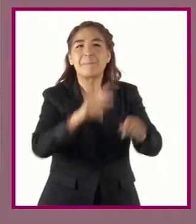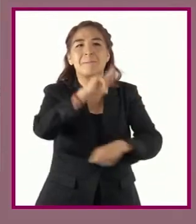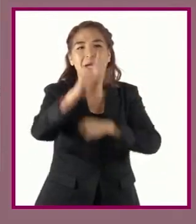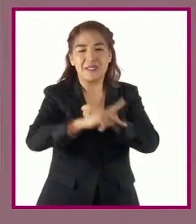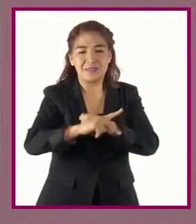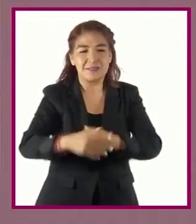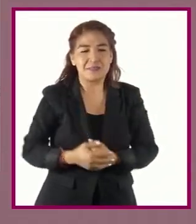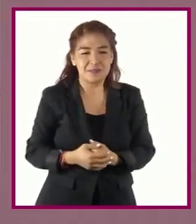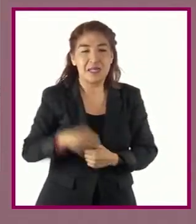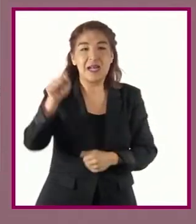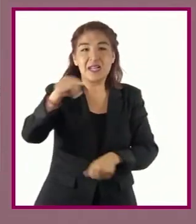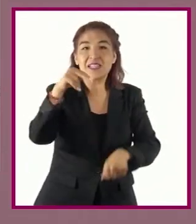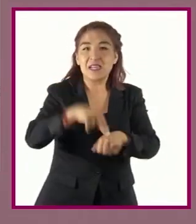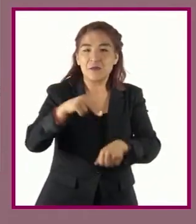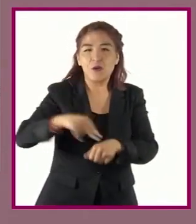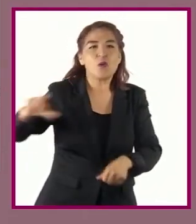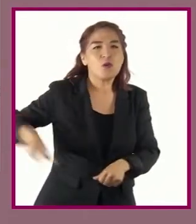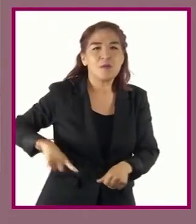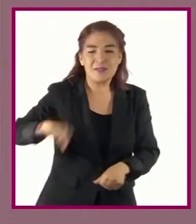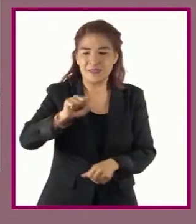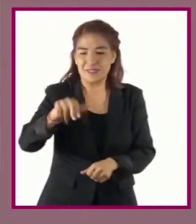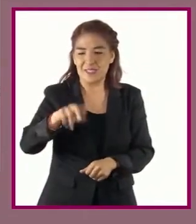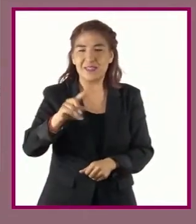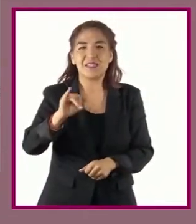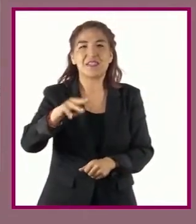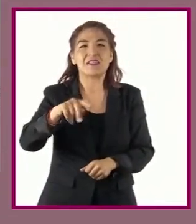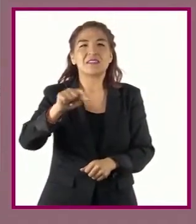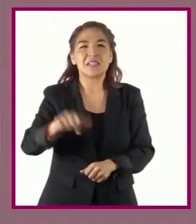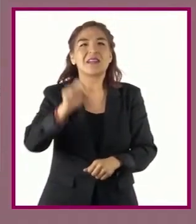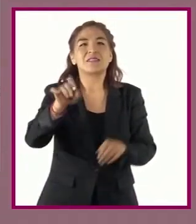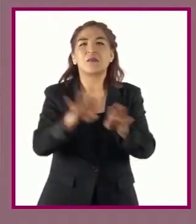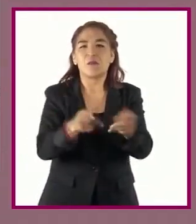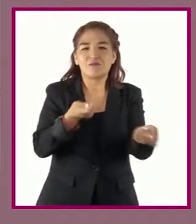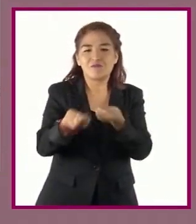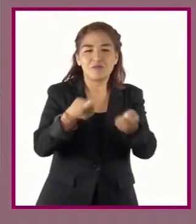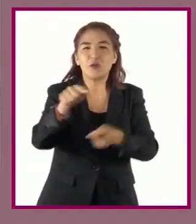Nicaragua, el gobierno sandinista había logrado monopolizar los cargos públicos,